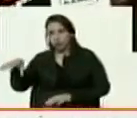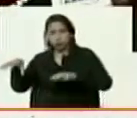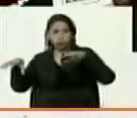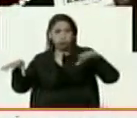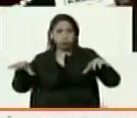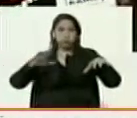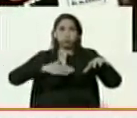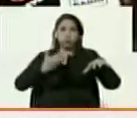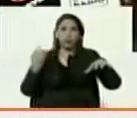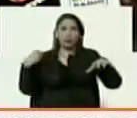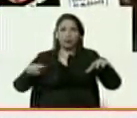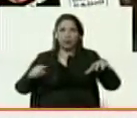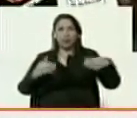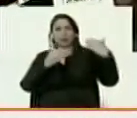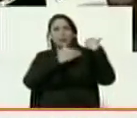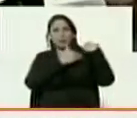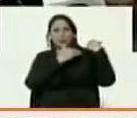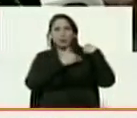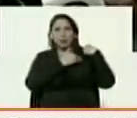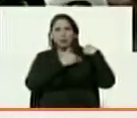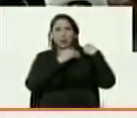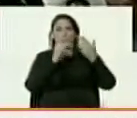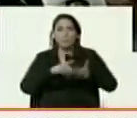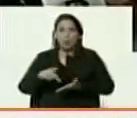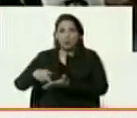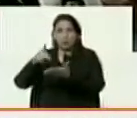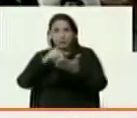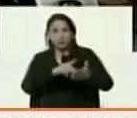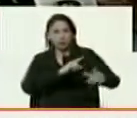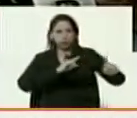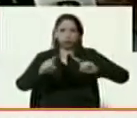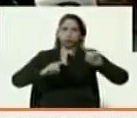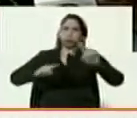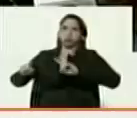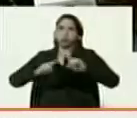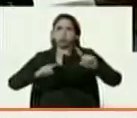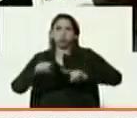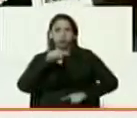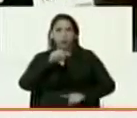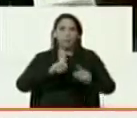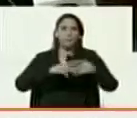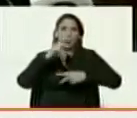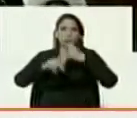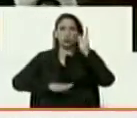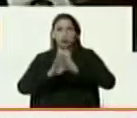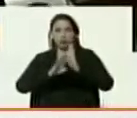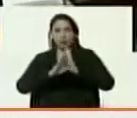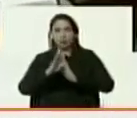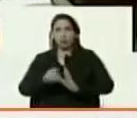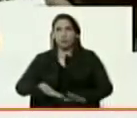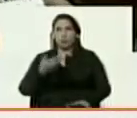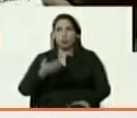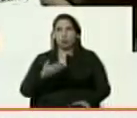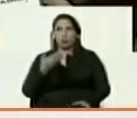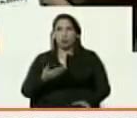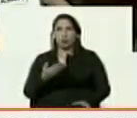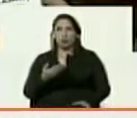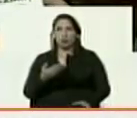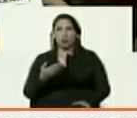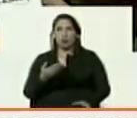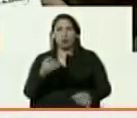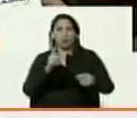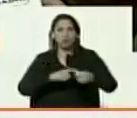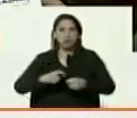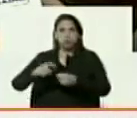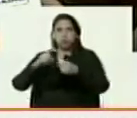puedan tener representación y participar activamente en este proceso tan importante, que es incluyente,